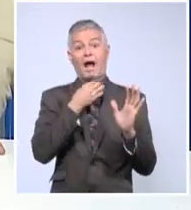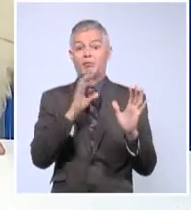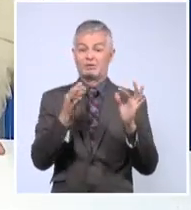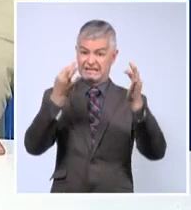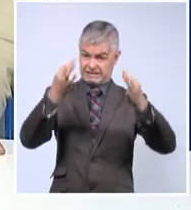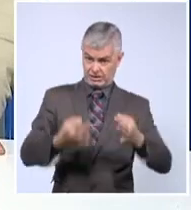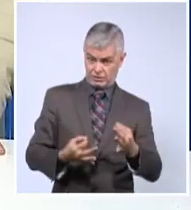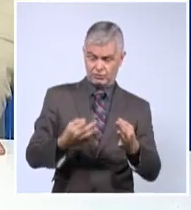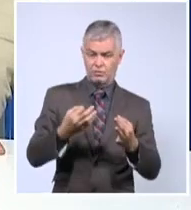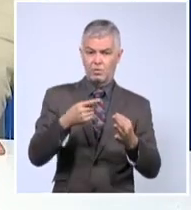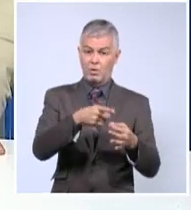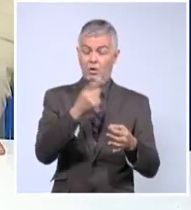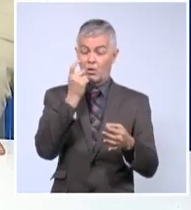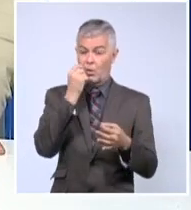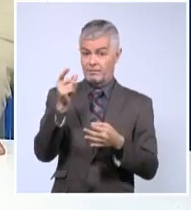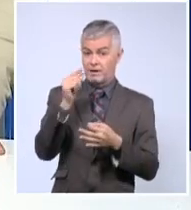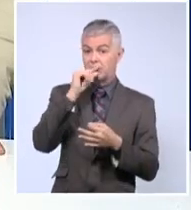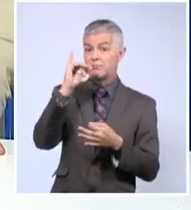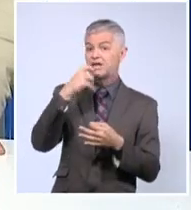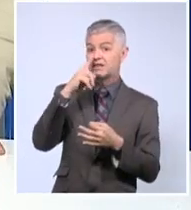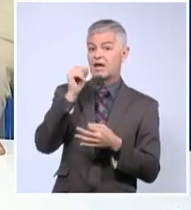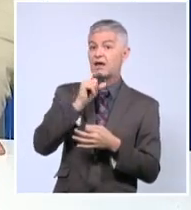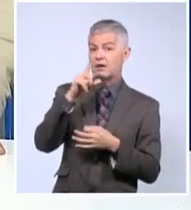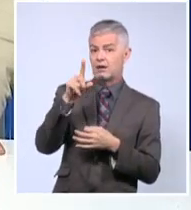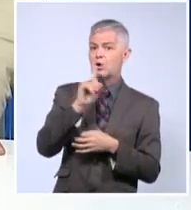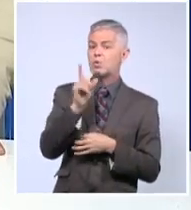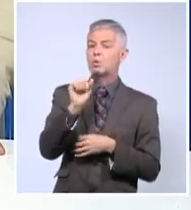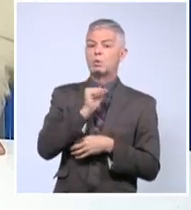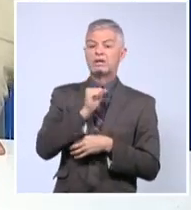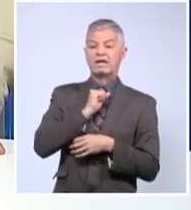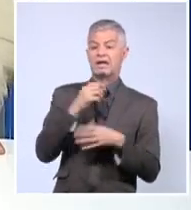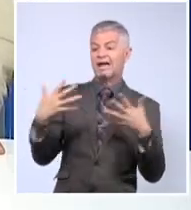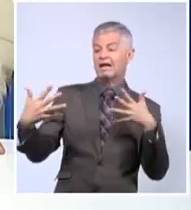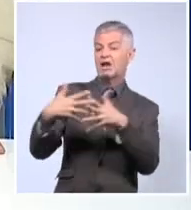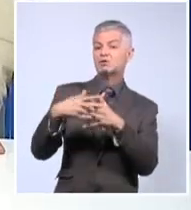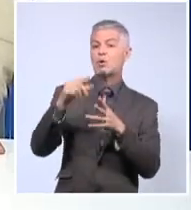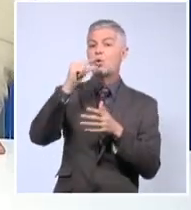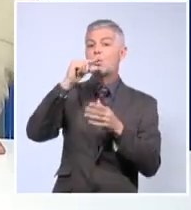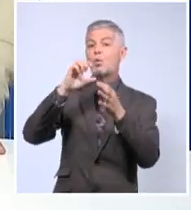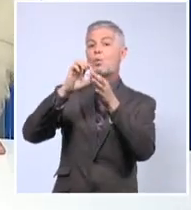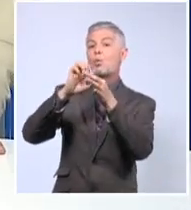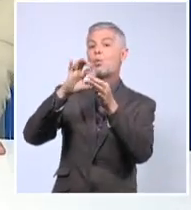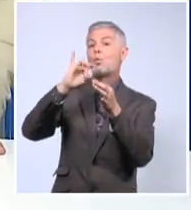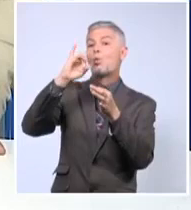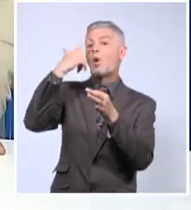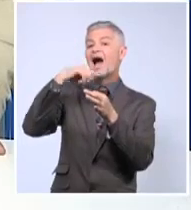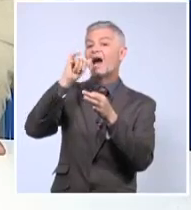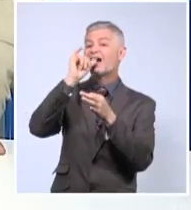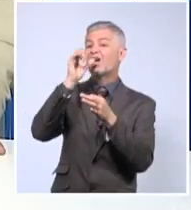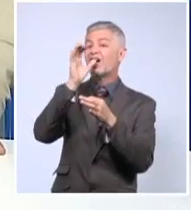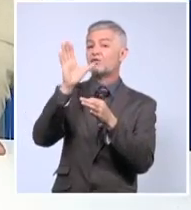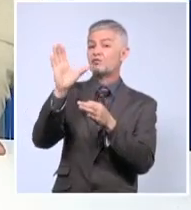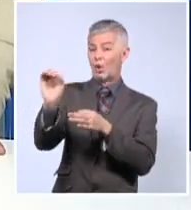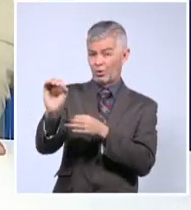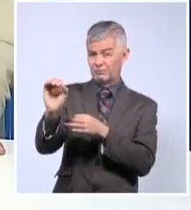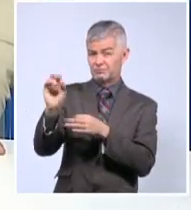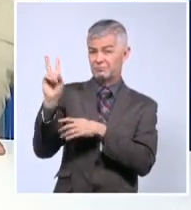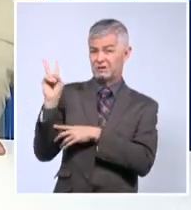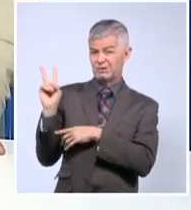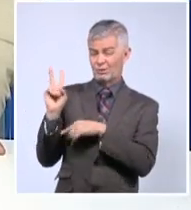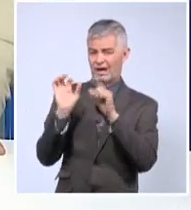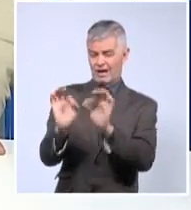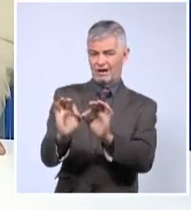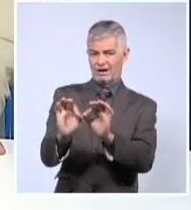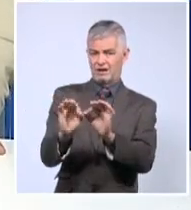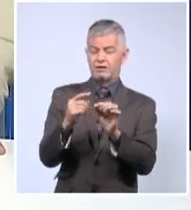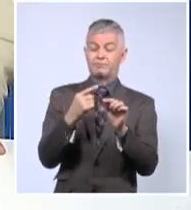que el demócrata evita los contactos con Juan Guaidó. No sabemos cuán ciertas son estas afirmaciones, pero esto que